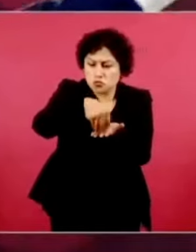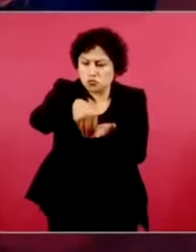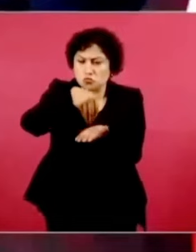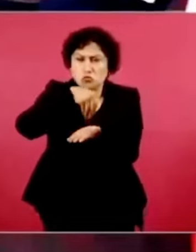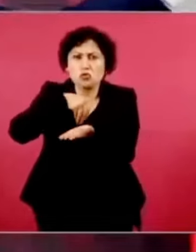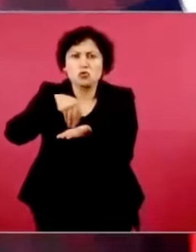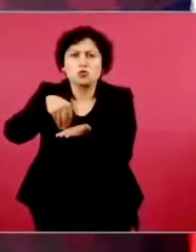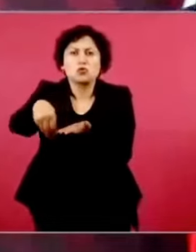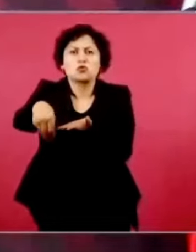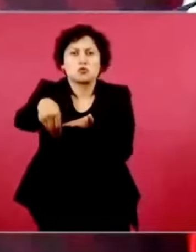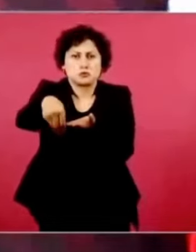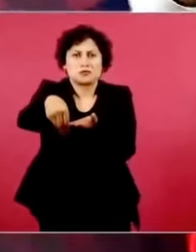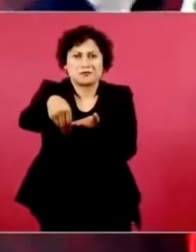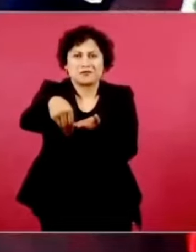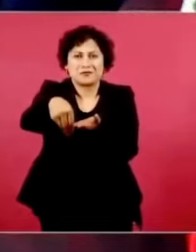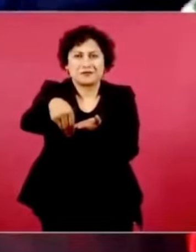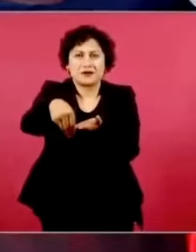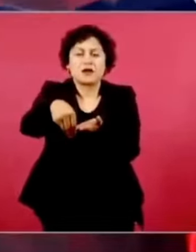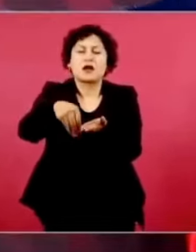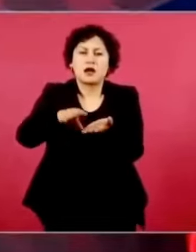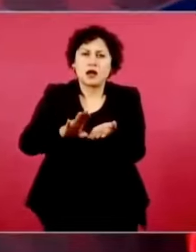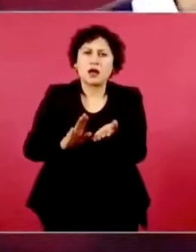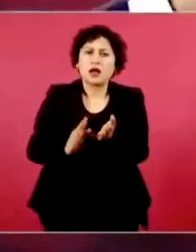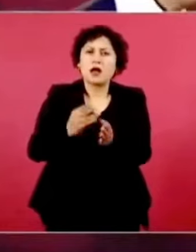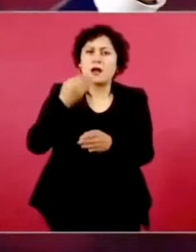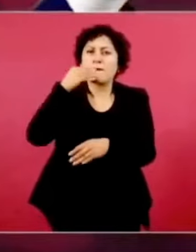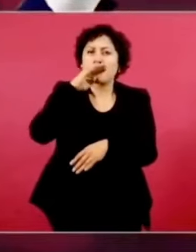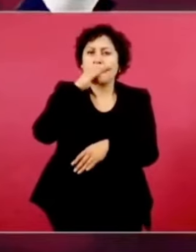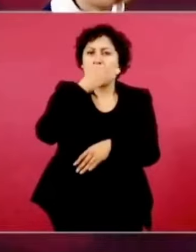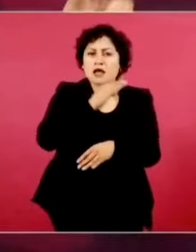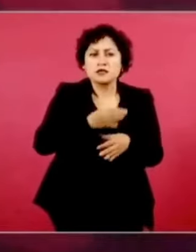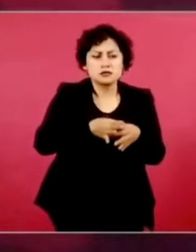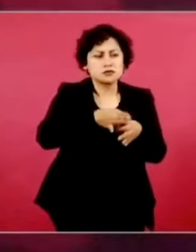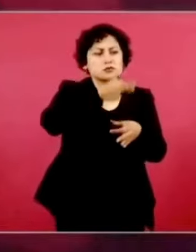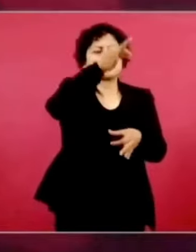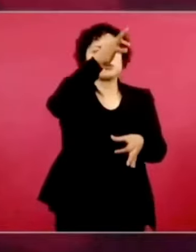en la milpa, en la troje.